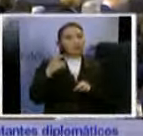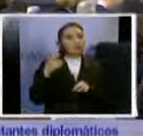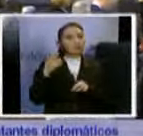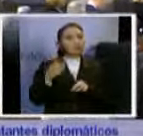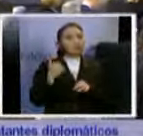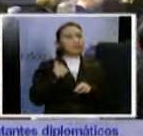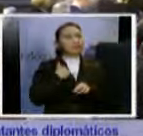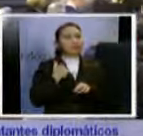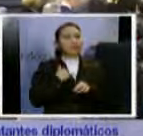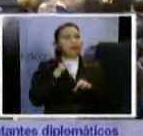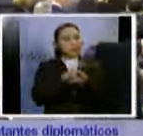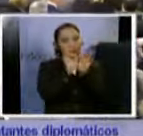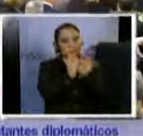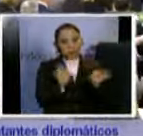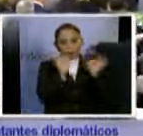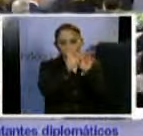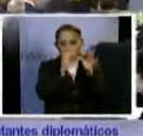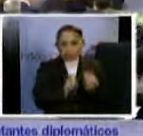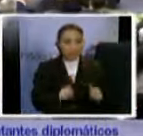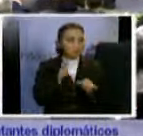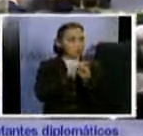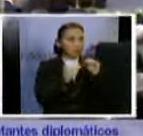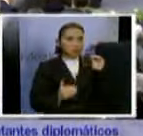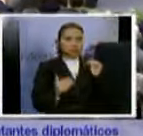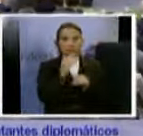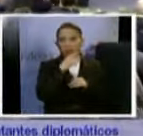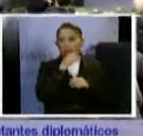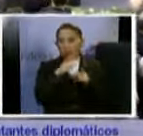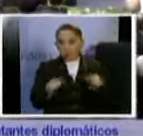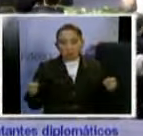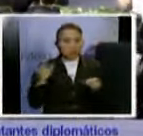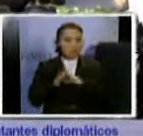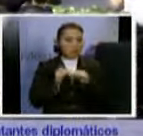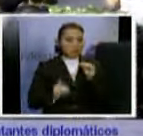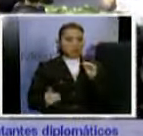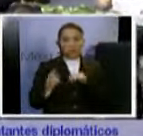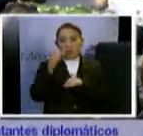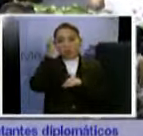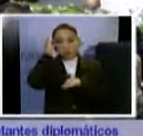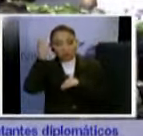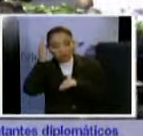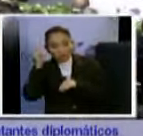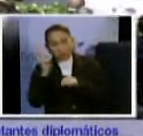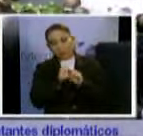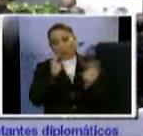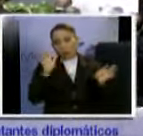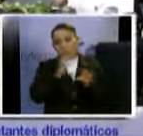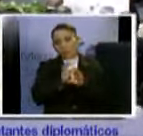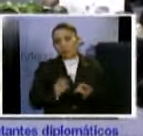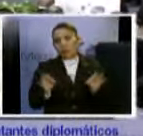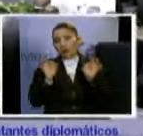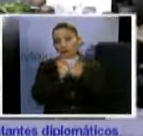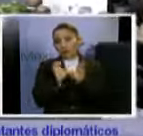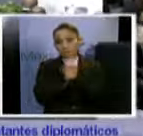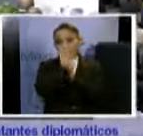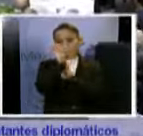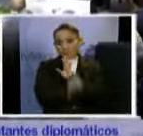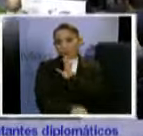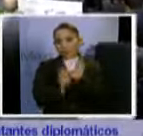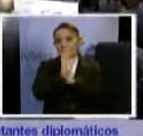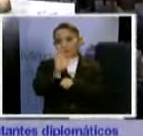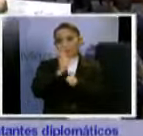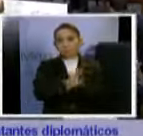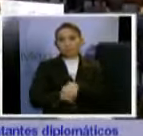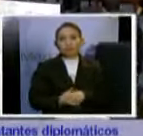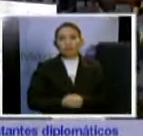de Canadá, más importante que Francia, más importante que Japón, más importante que Corea y desde luego mucho más importante que, por ejemplo, Brasil.